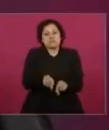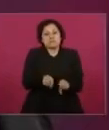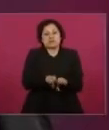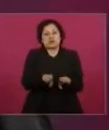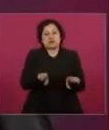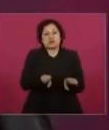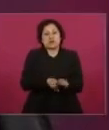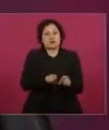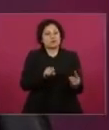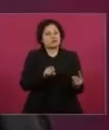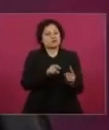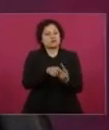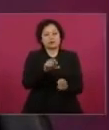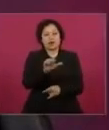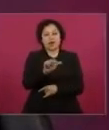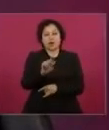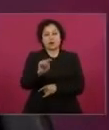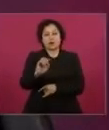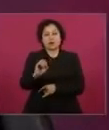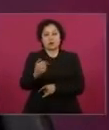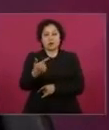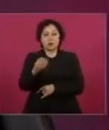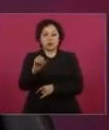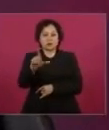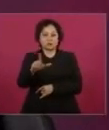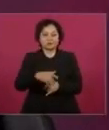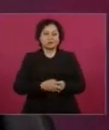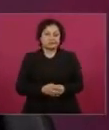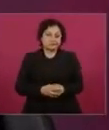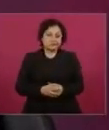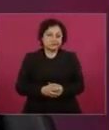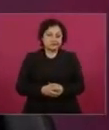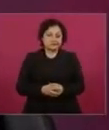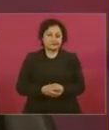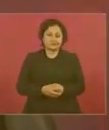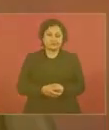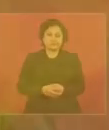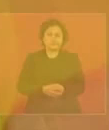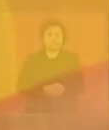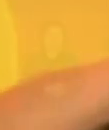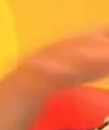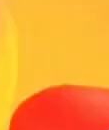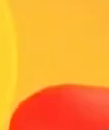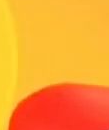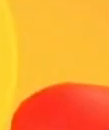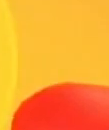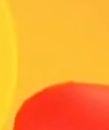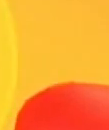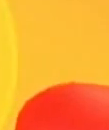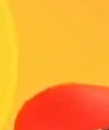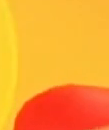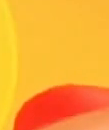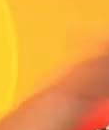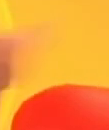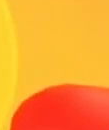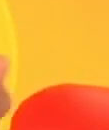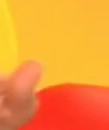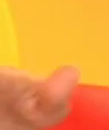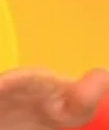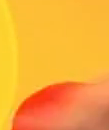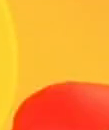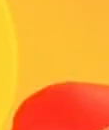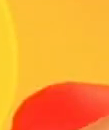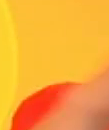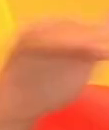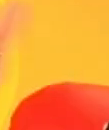clasista. Todos están más o menos en el mismo discurso. Todos. Petro ayer llorando. Bukele diciéndole